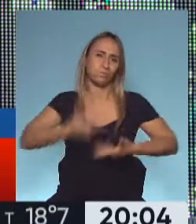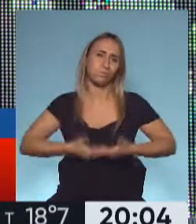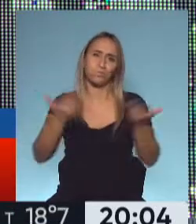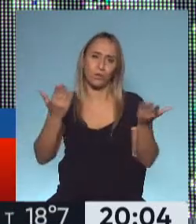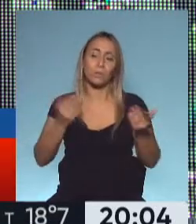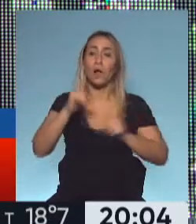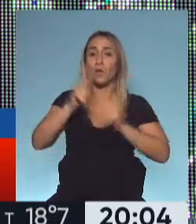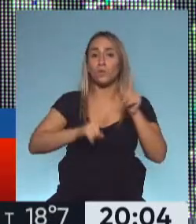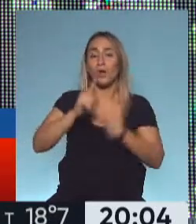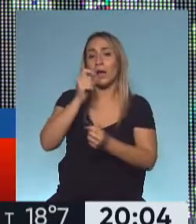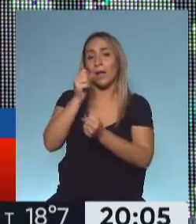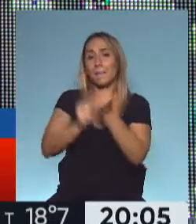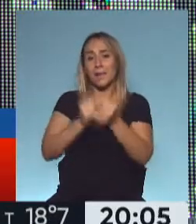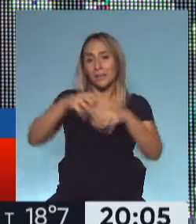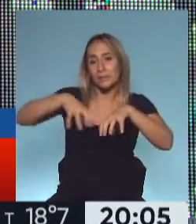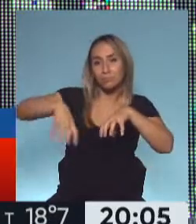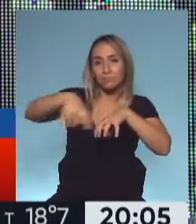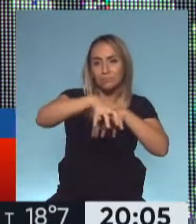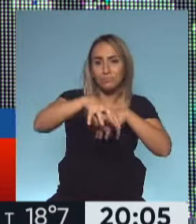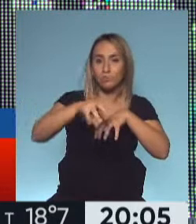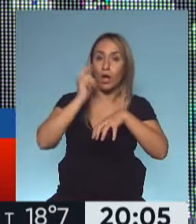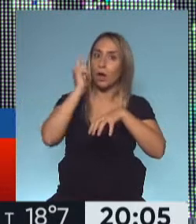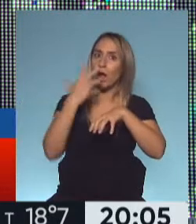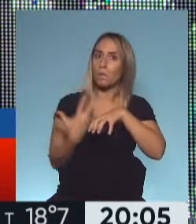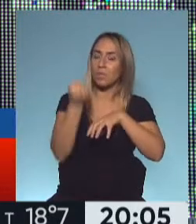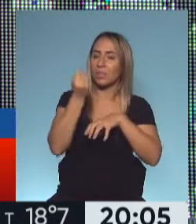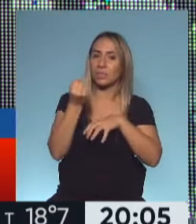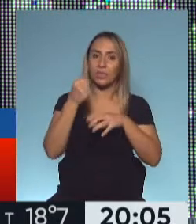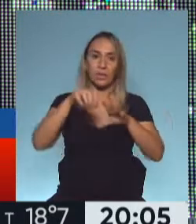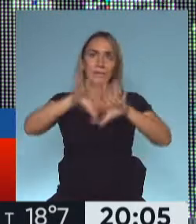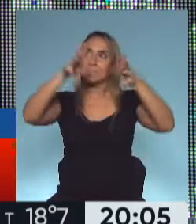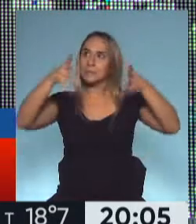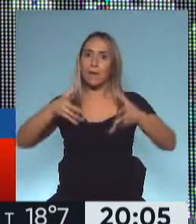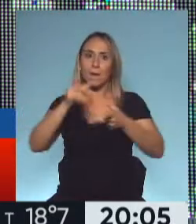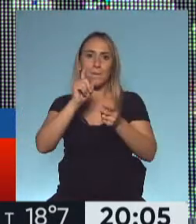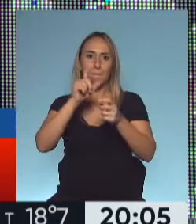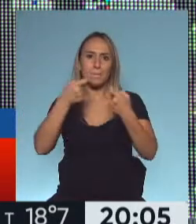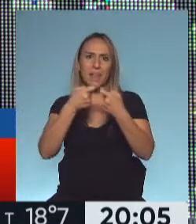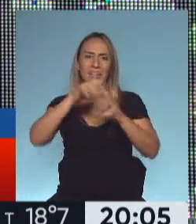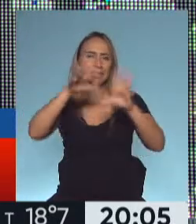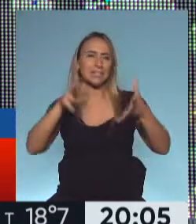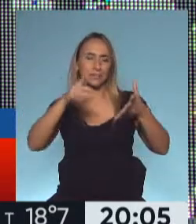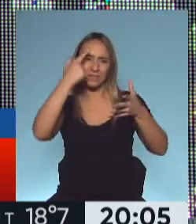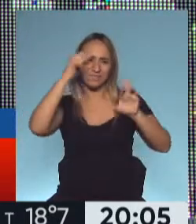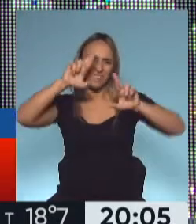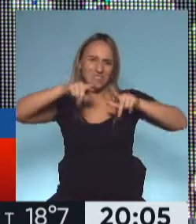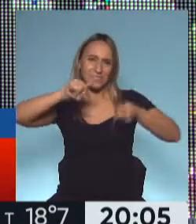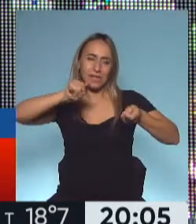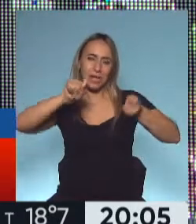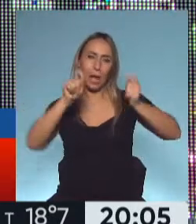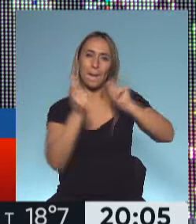cómo algunas pymes consiguieron de alguna forma, bueno, justamente reconvertirse, buscar una manera que es muy a la Argentina,